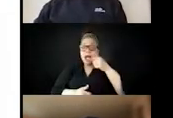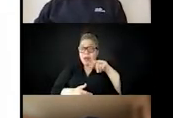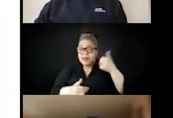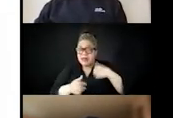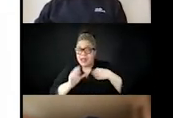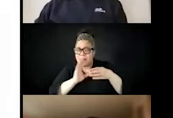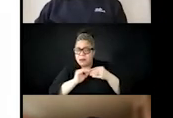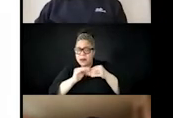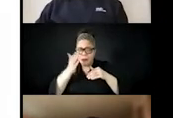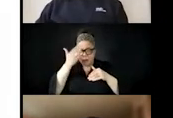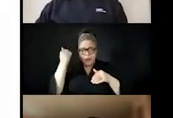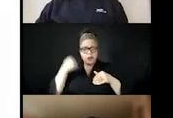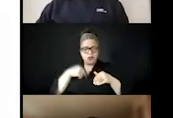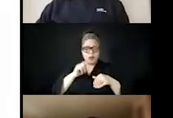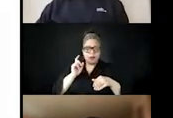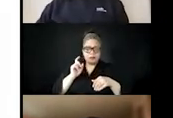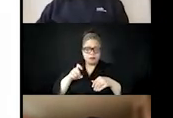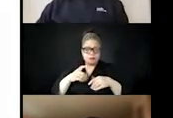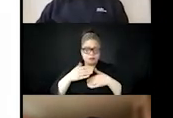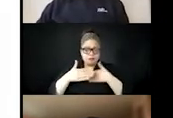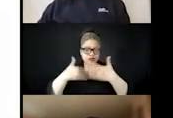60 años más o menos